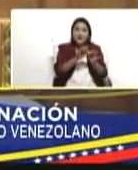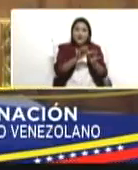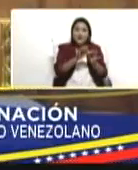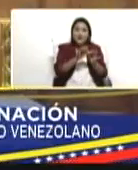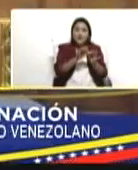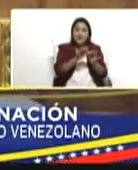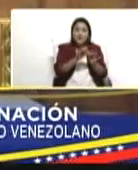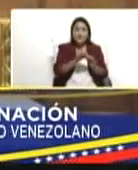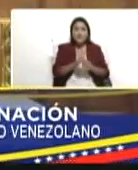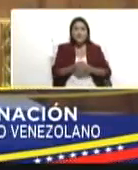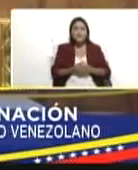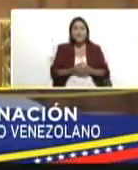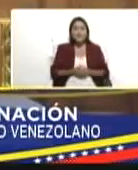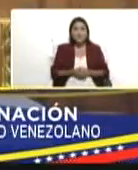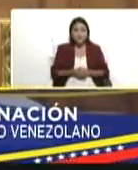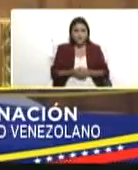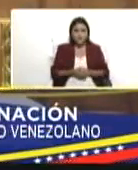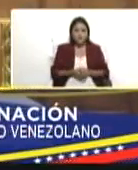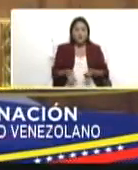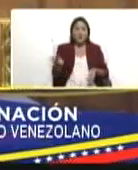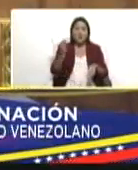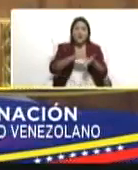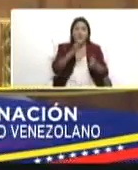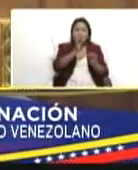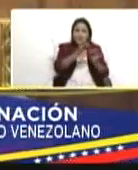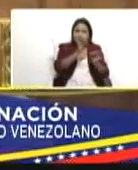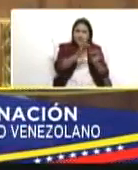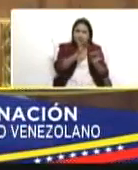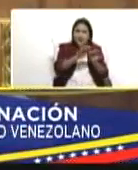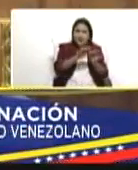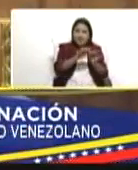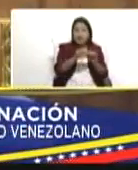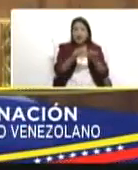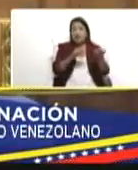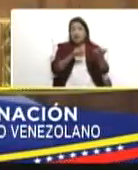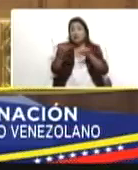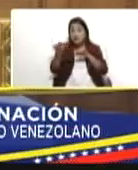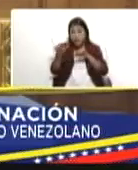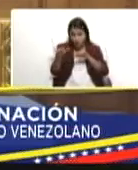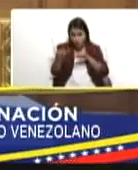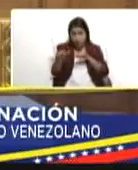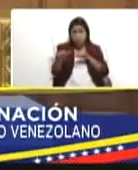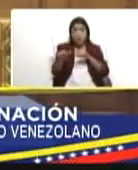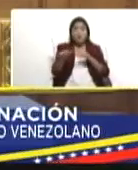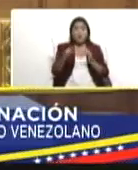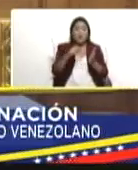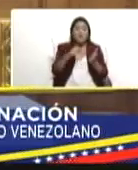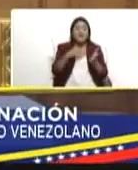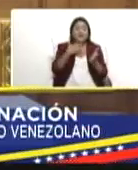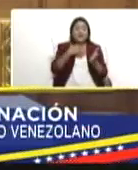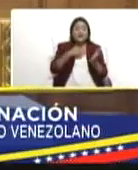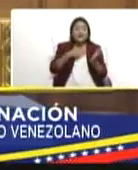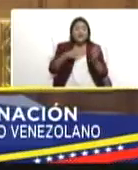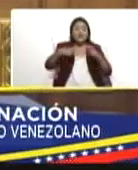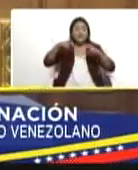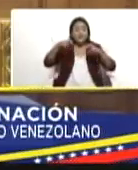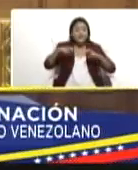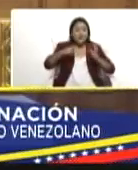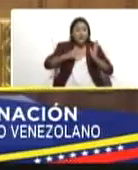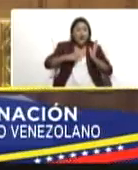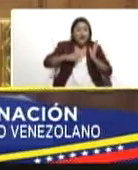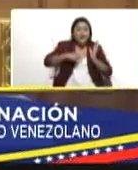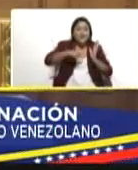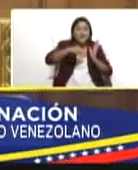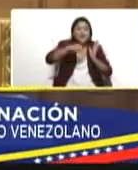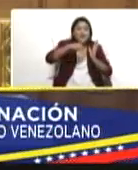septiembre y vuelven ya estaba todo listo listo con el lapicero en la mano